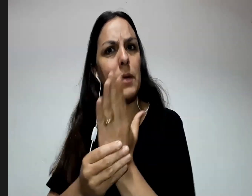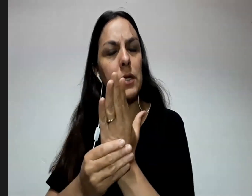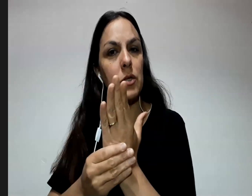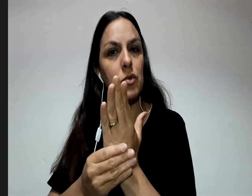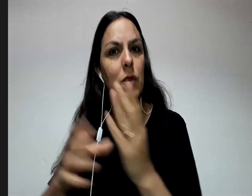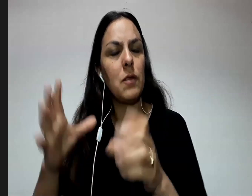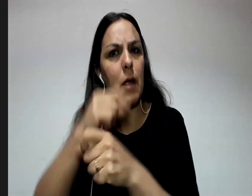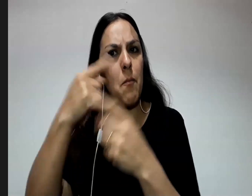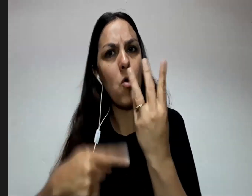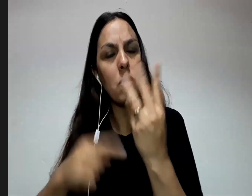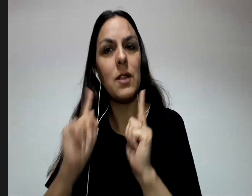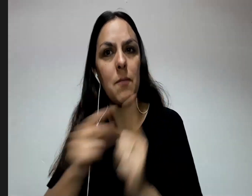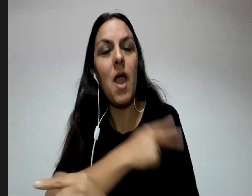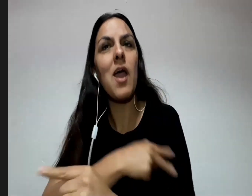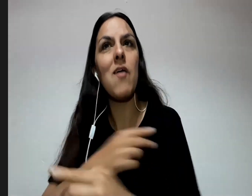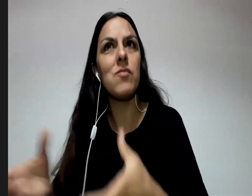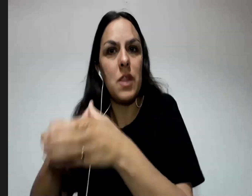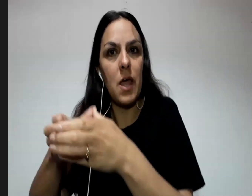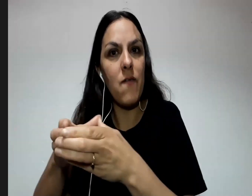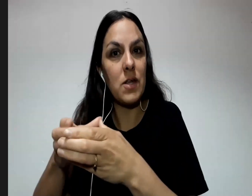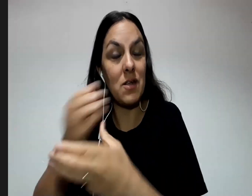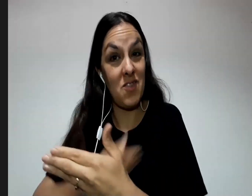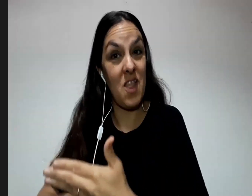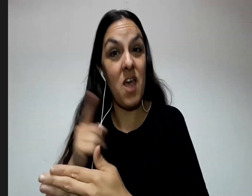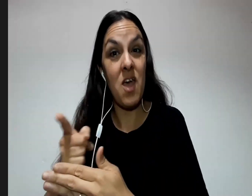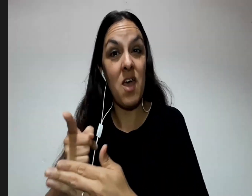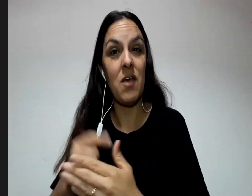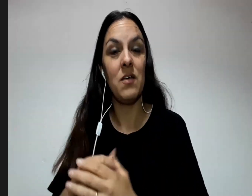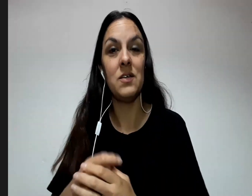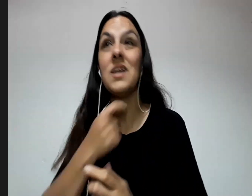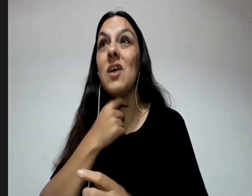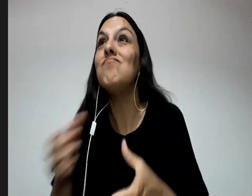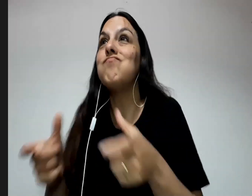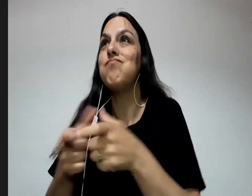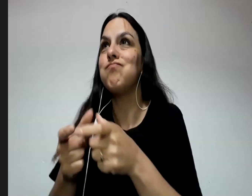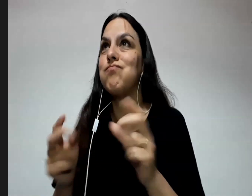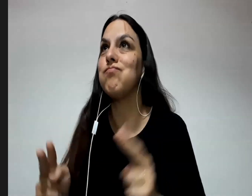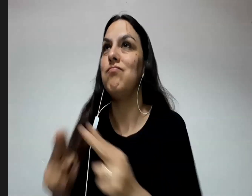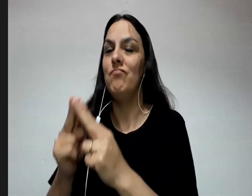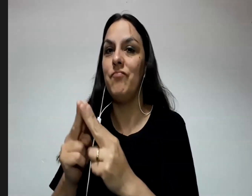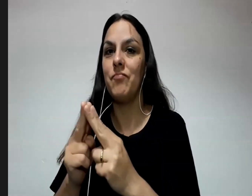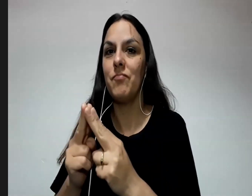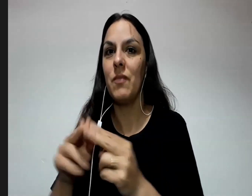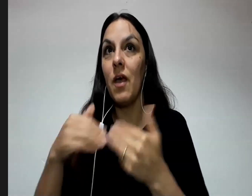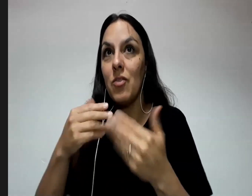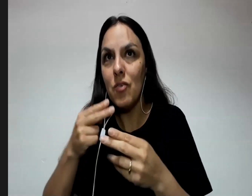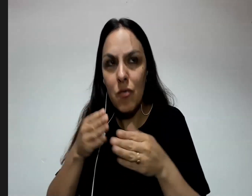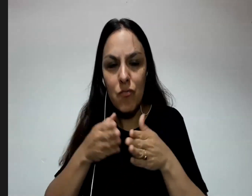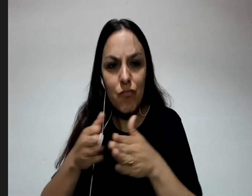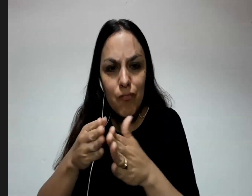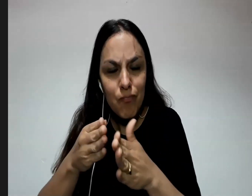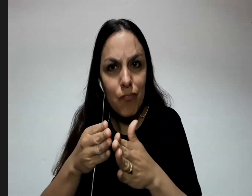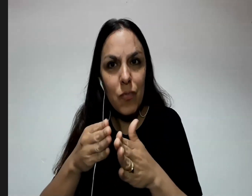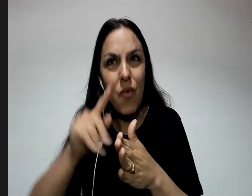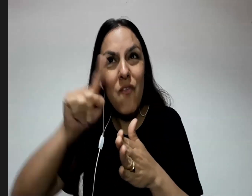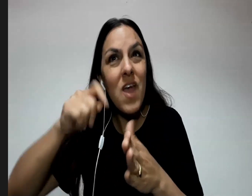y tendremos que llegar hasta donde sea para poder lograr una plena autonomía de la persona con